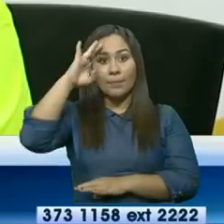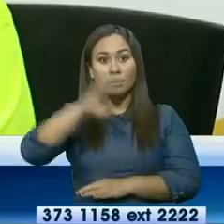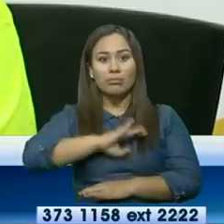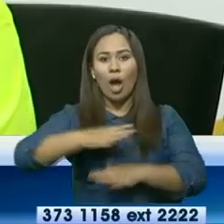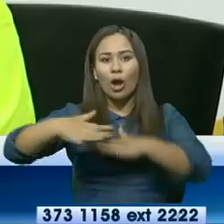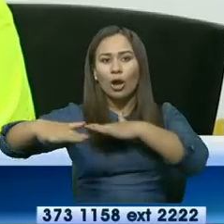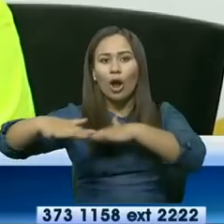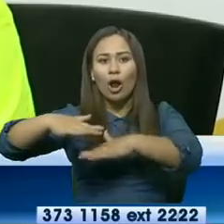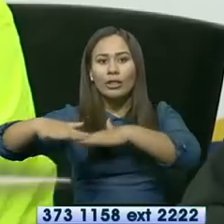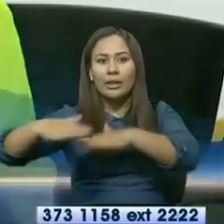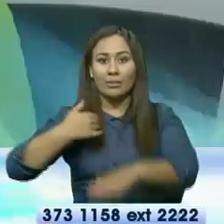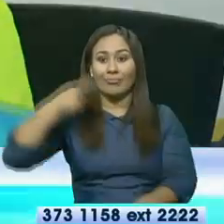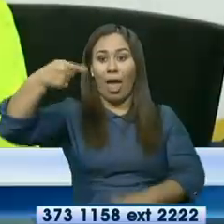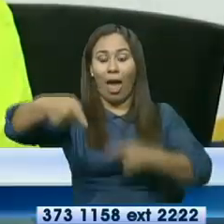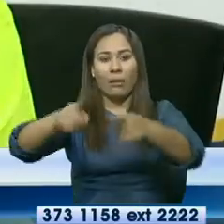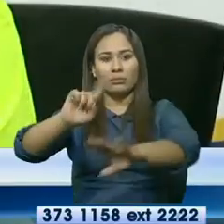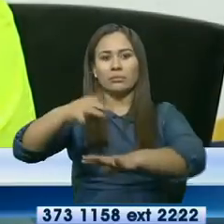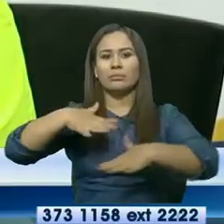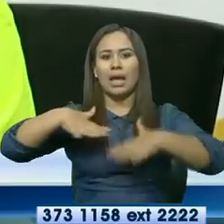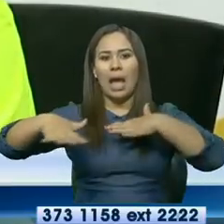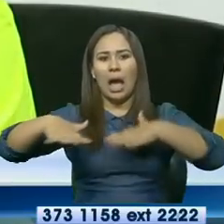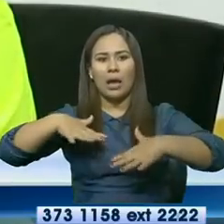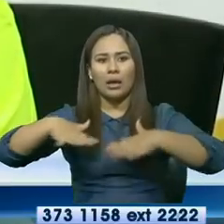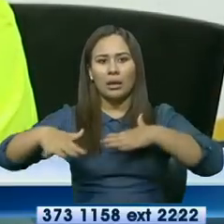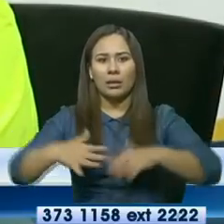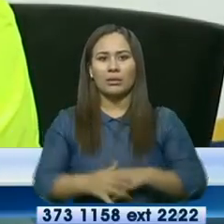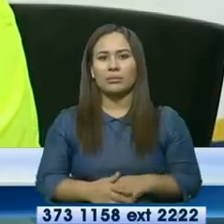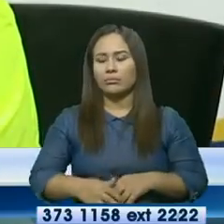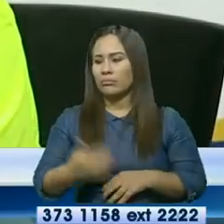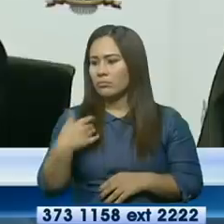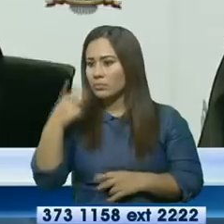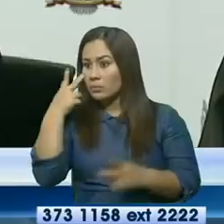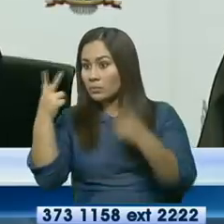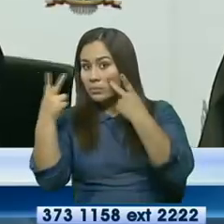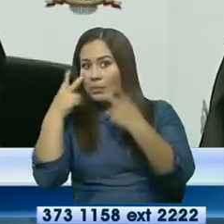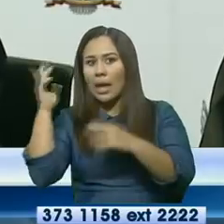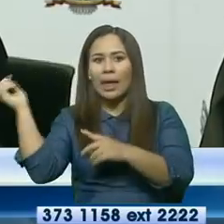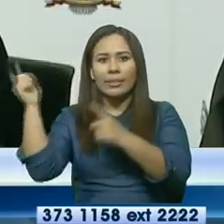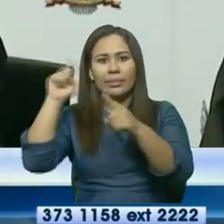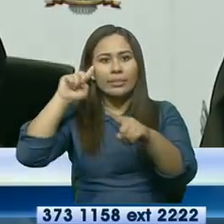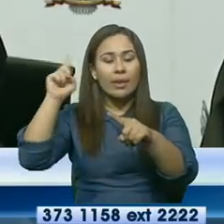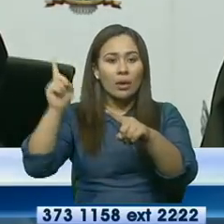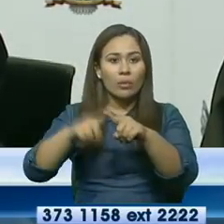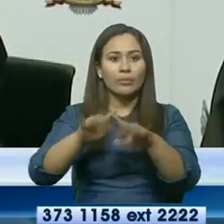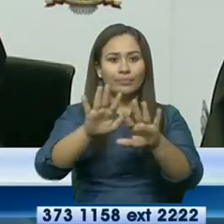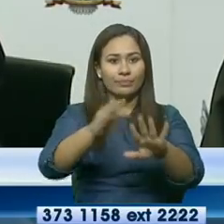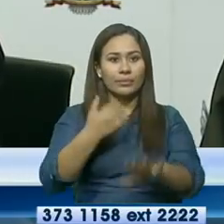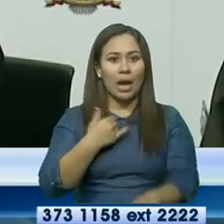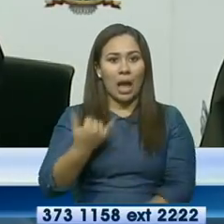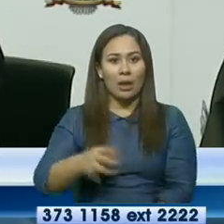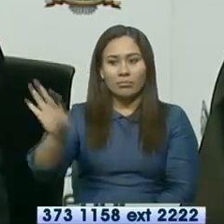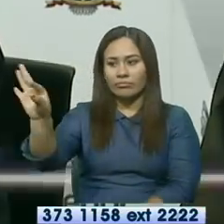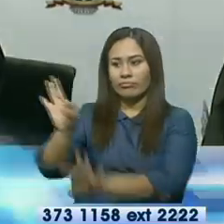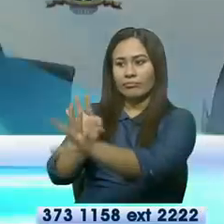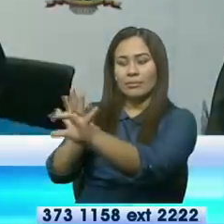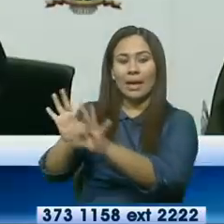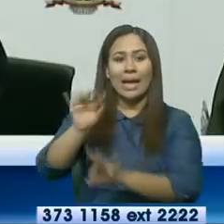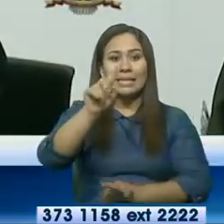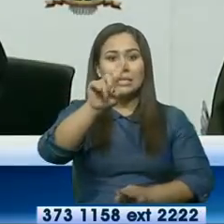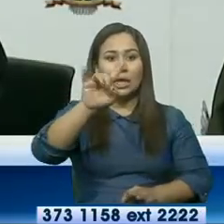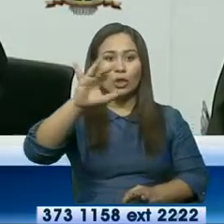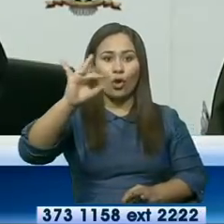subordinan se coordinan con este mando unificado asignamos casi 180